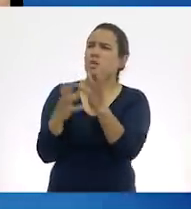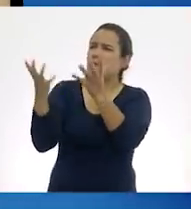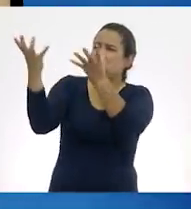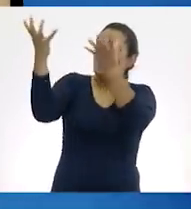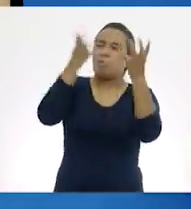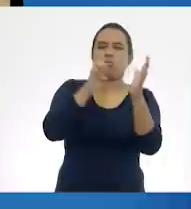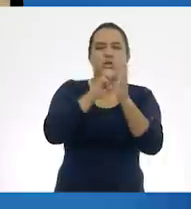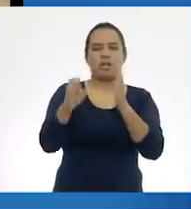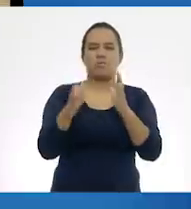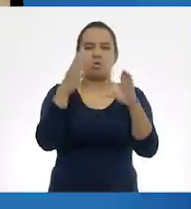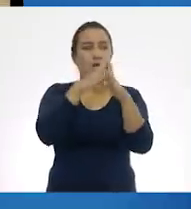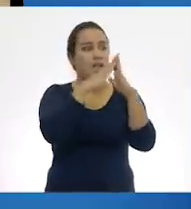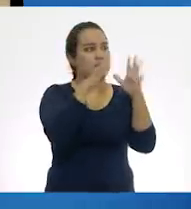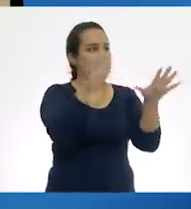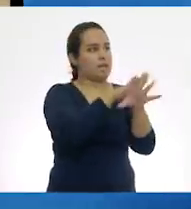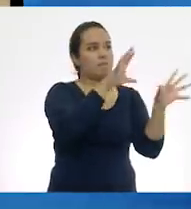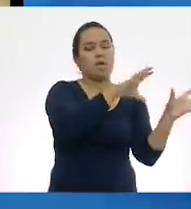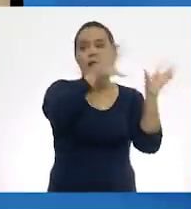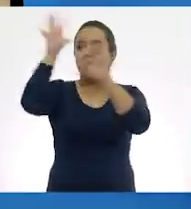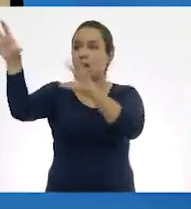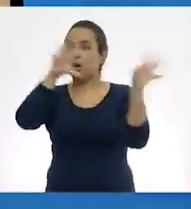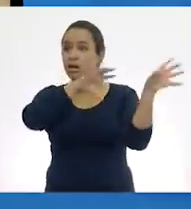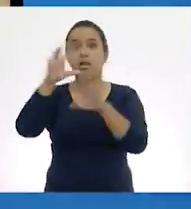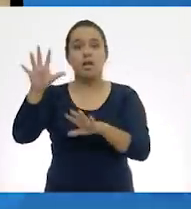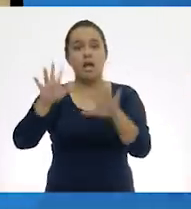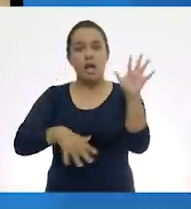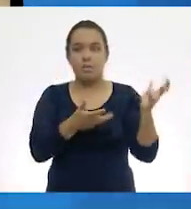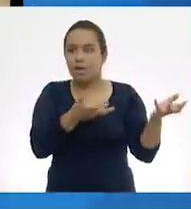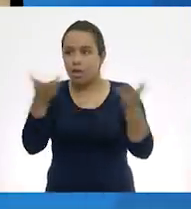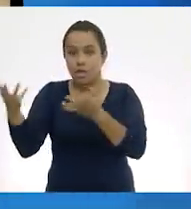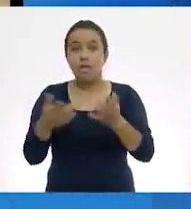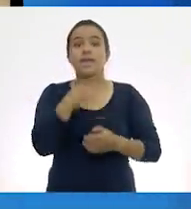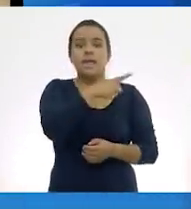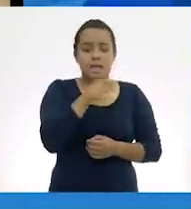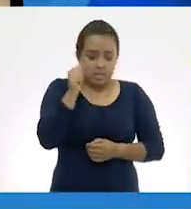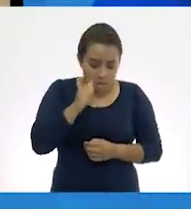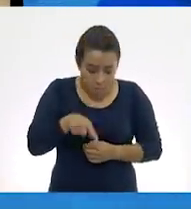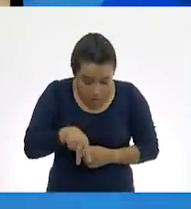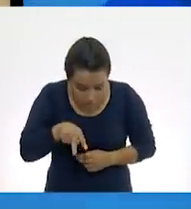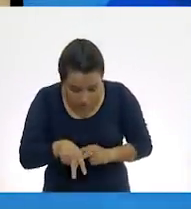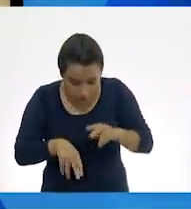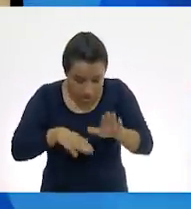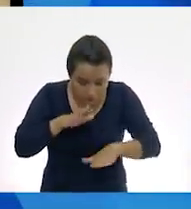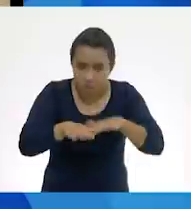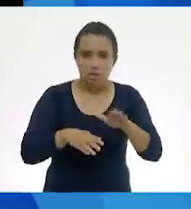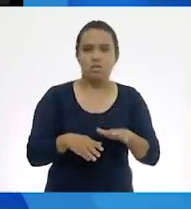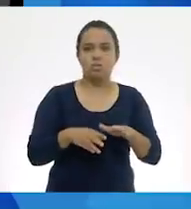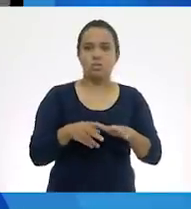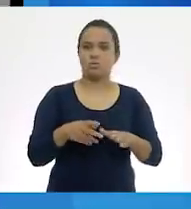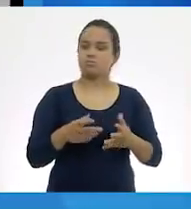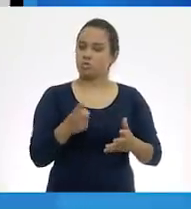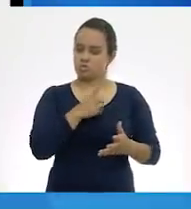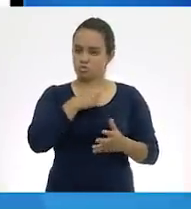hacen mudanzas. Y pues no siempre pueden estar viendo cada escalón que pisan, pero eso es para mí fascinante.